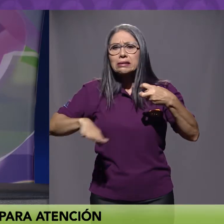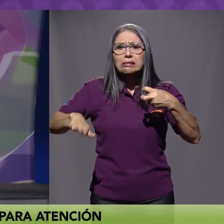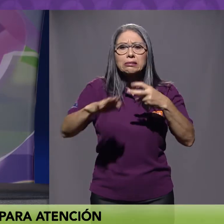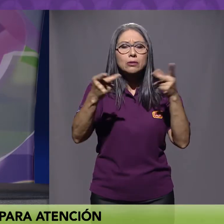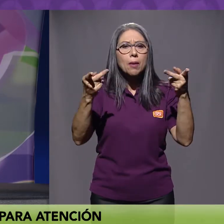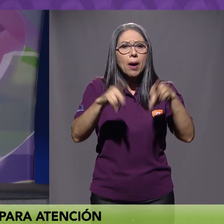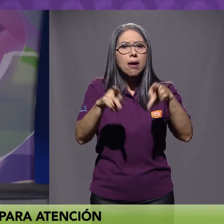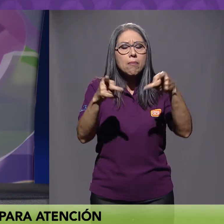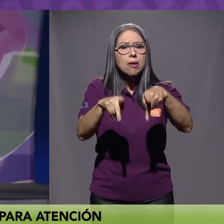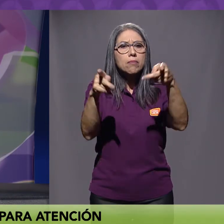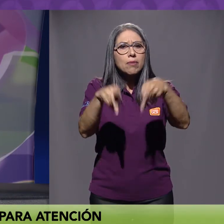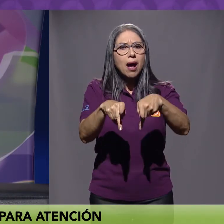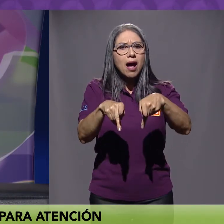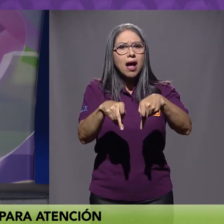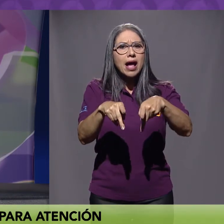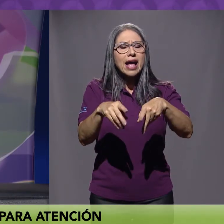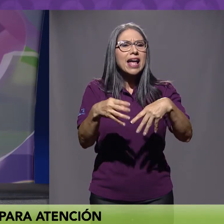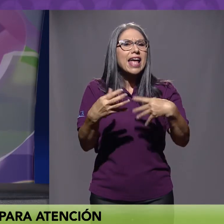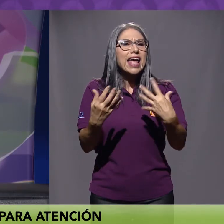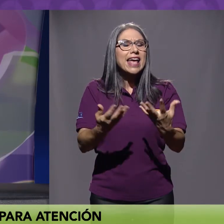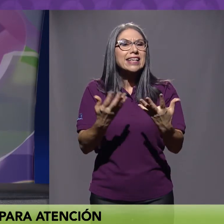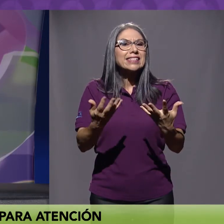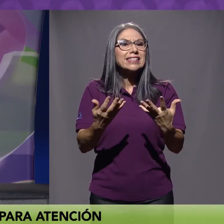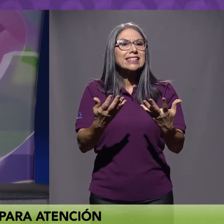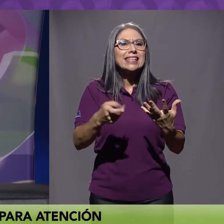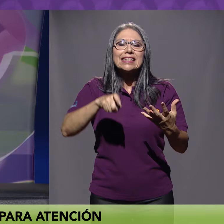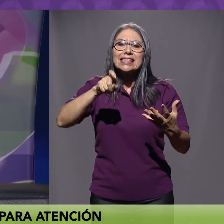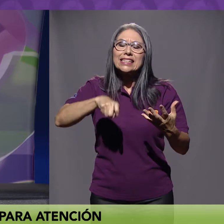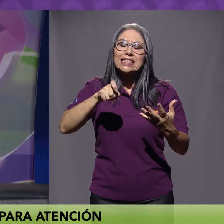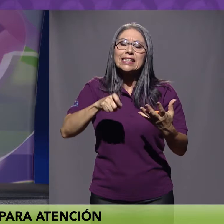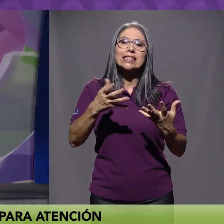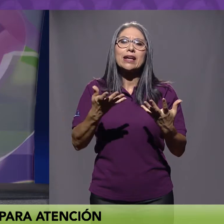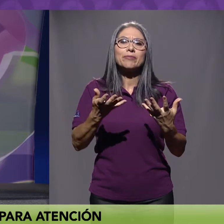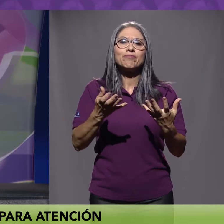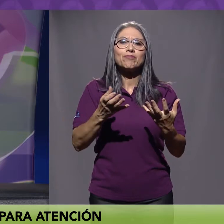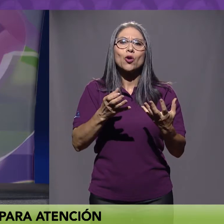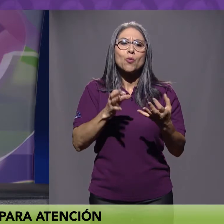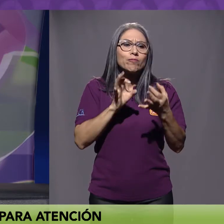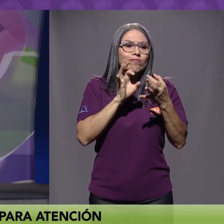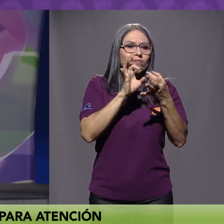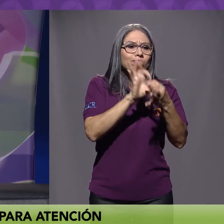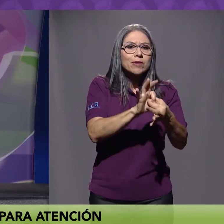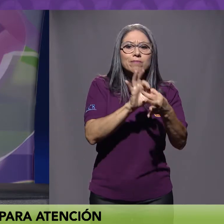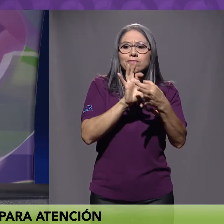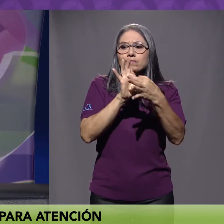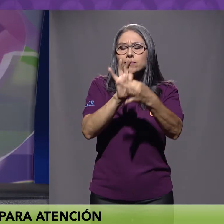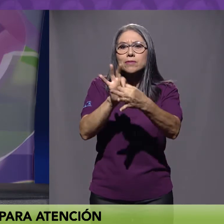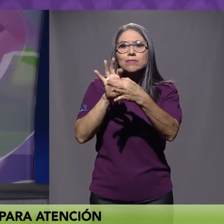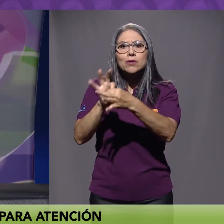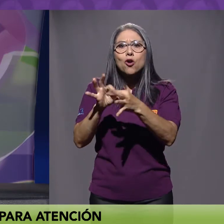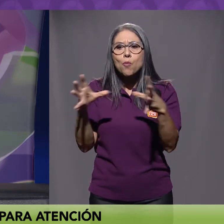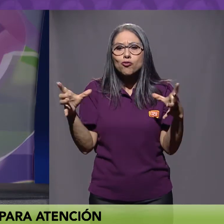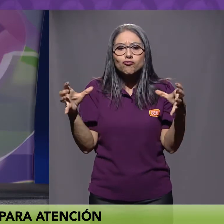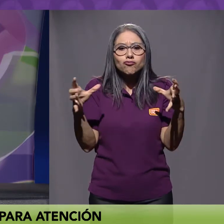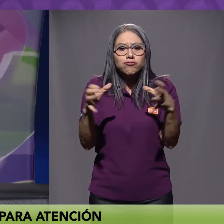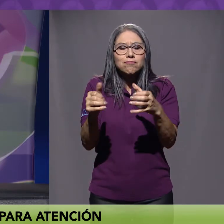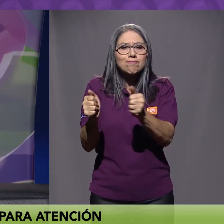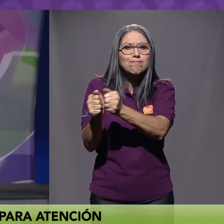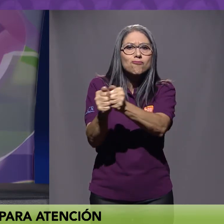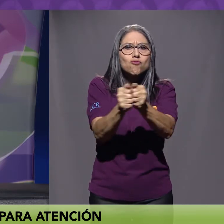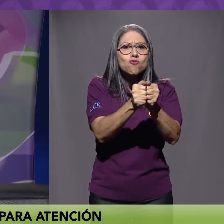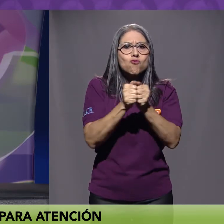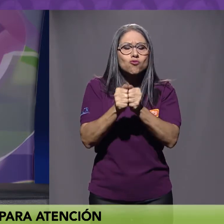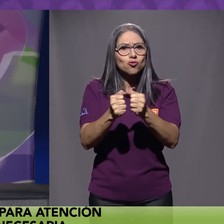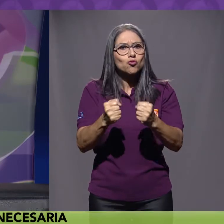que tenemos es articulando, armando puentes de